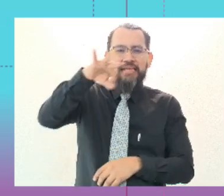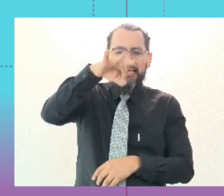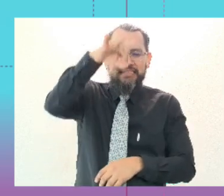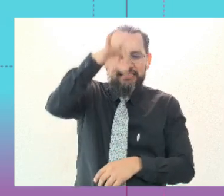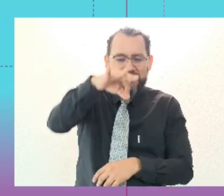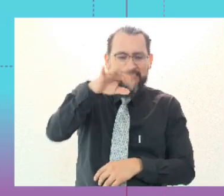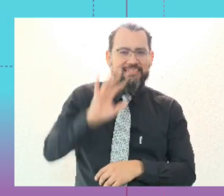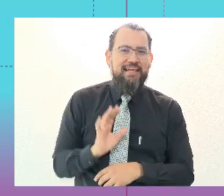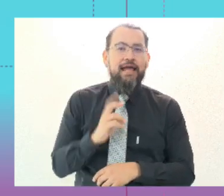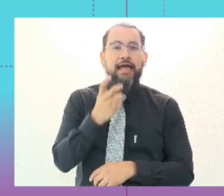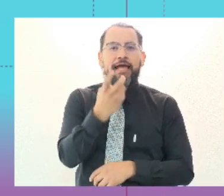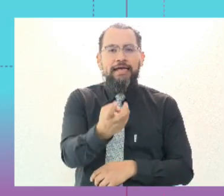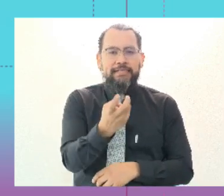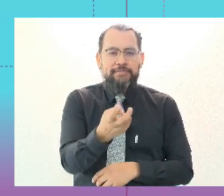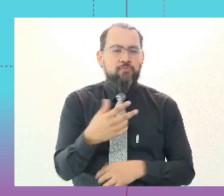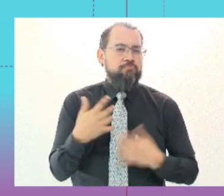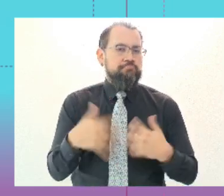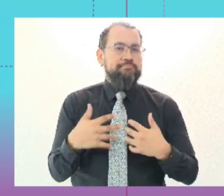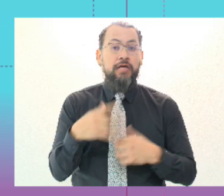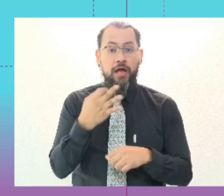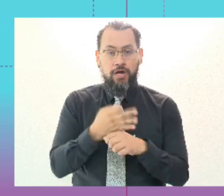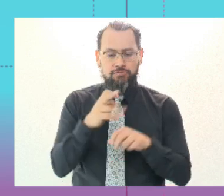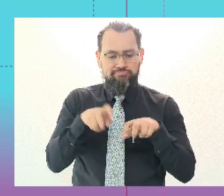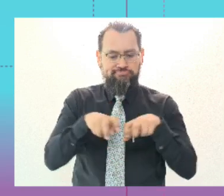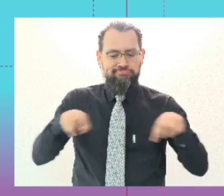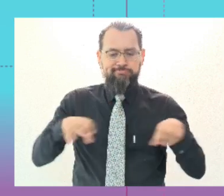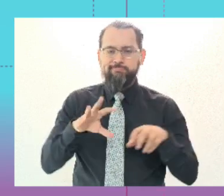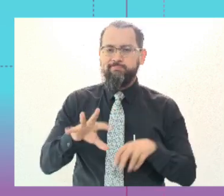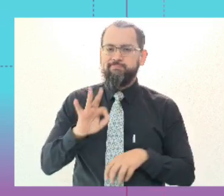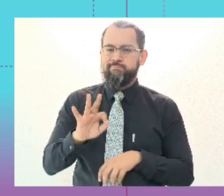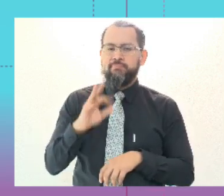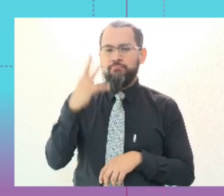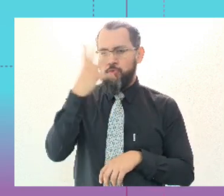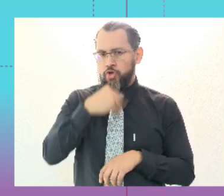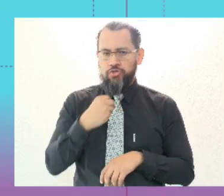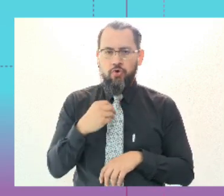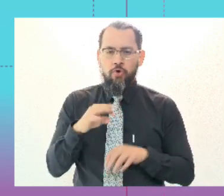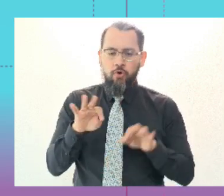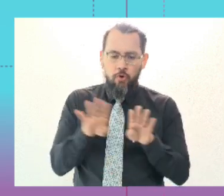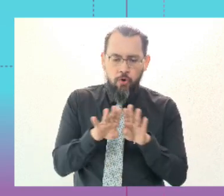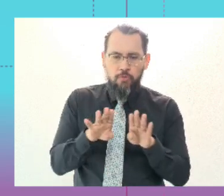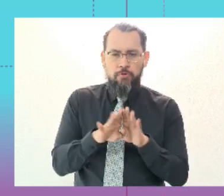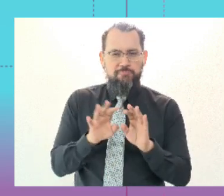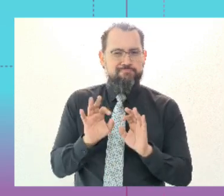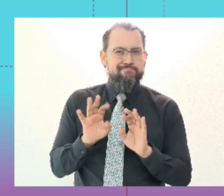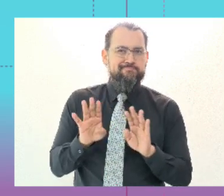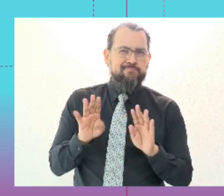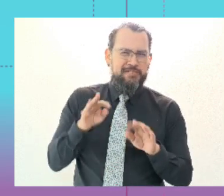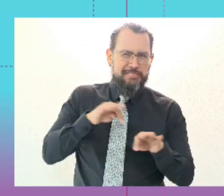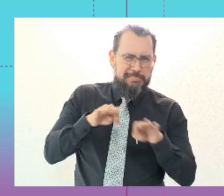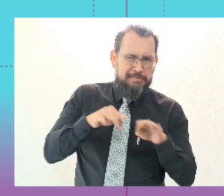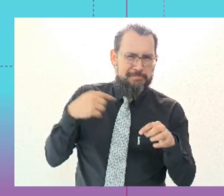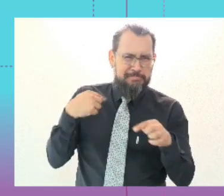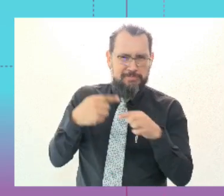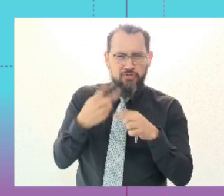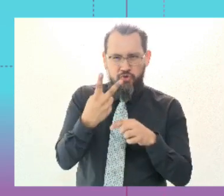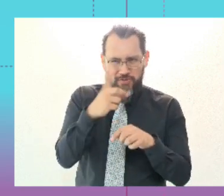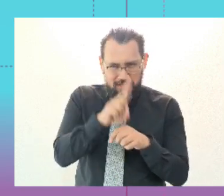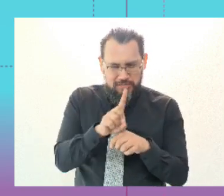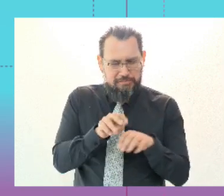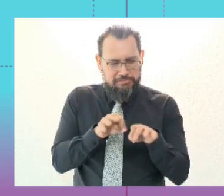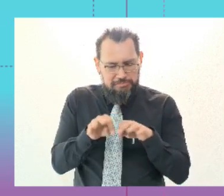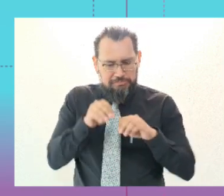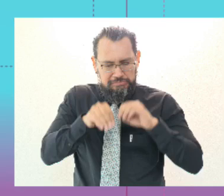de lujo que tenemos vamos a cerrar con broche de oro el trabajo que se ha hecho estos dos días, coordinado por parte